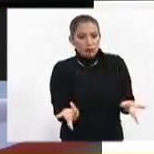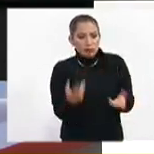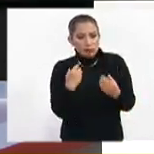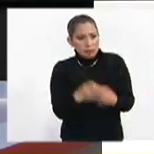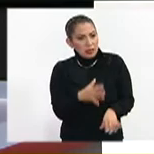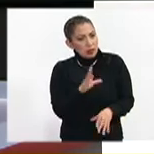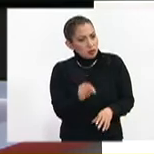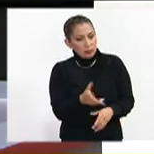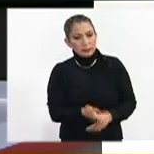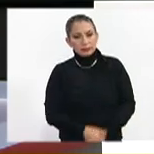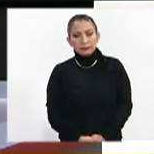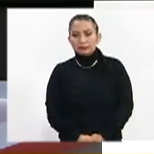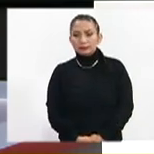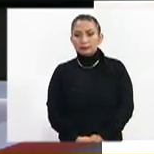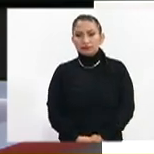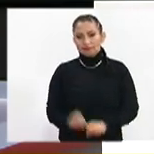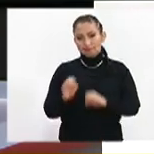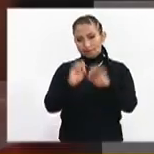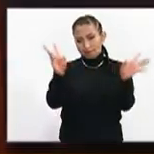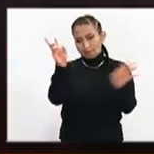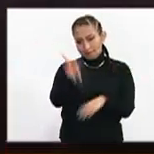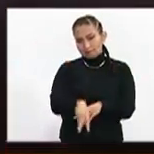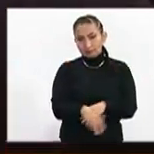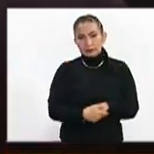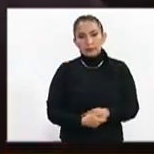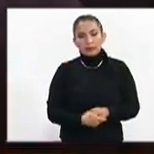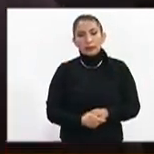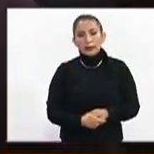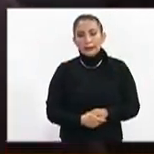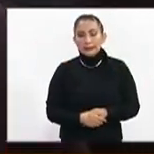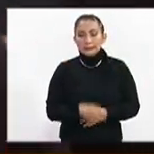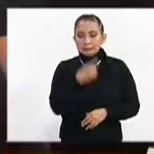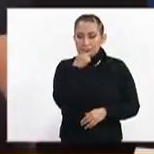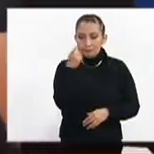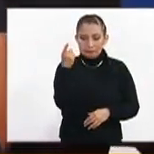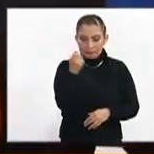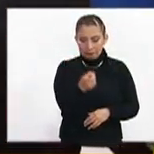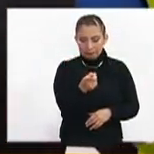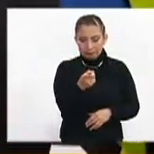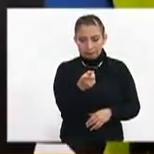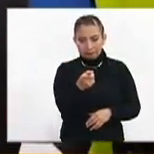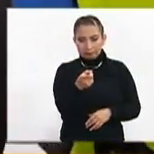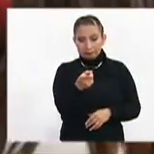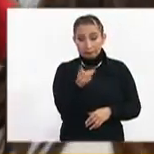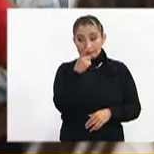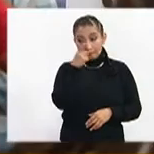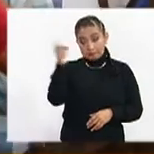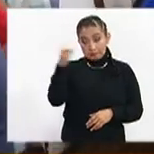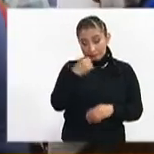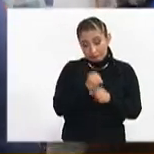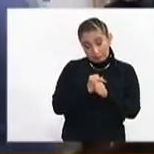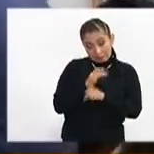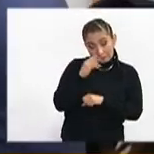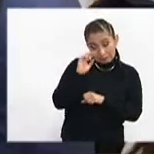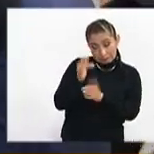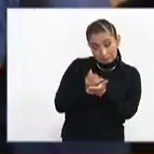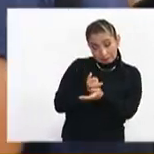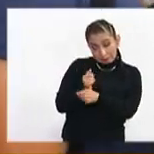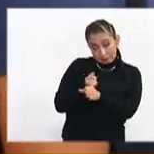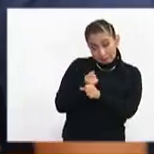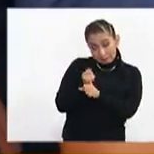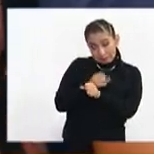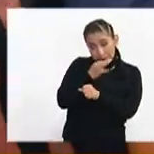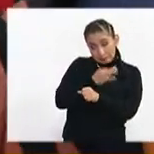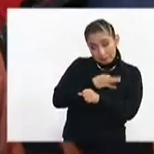toda la vida. Por supuesto que sí. Mire, de hecho, según las informaciones que han